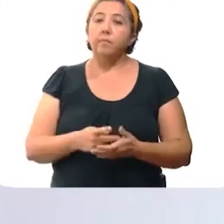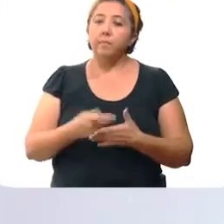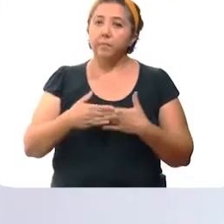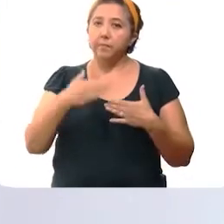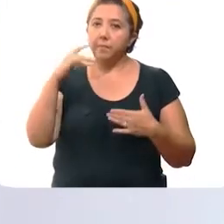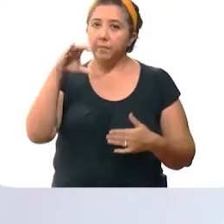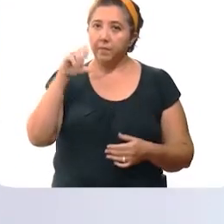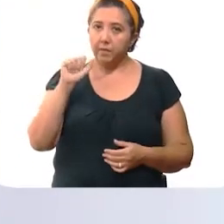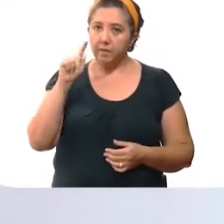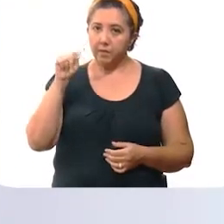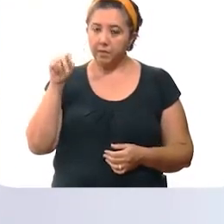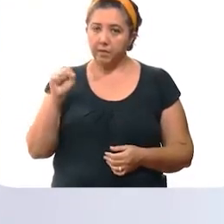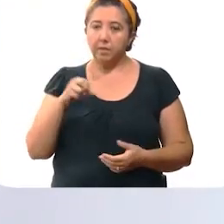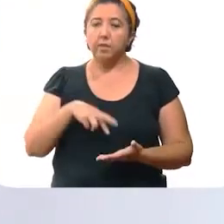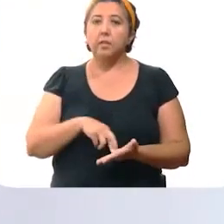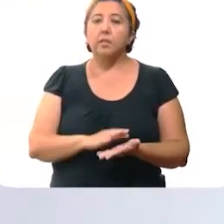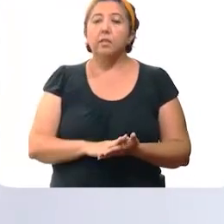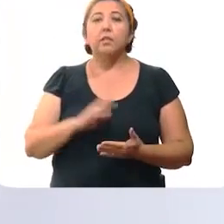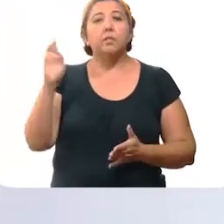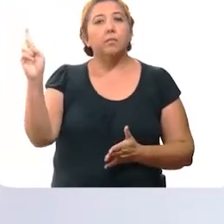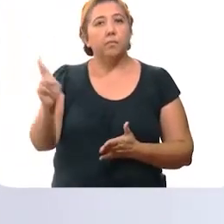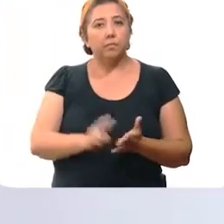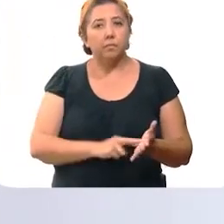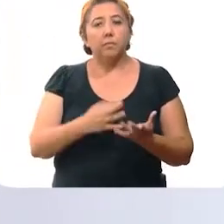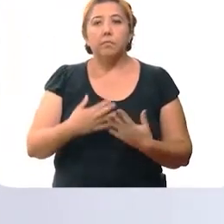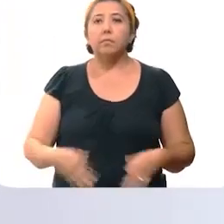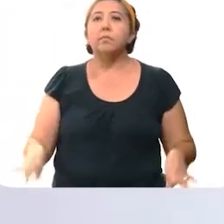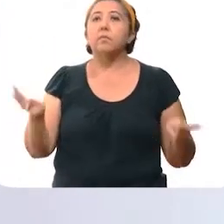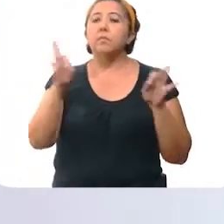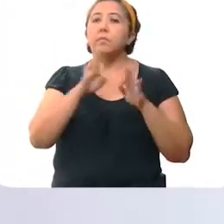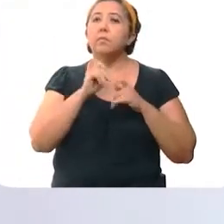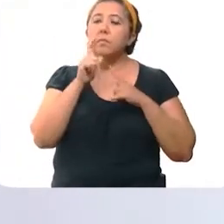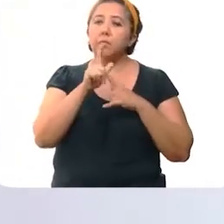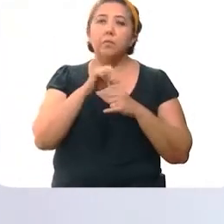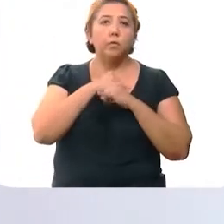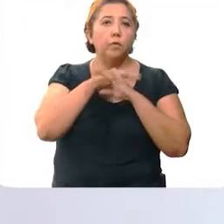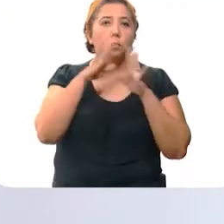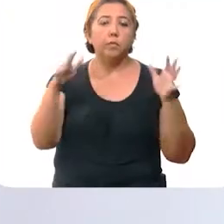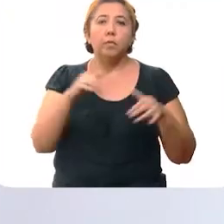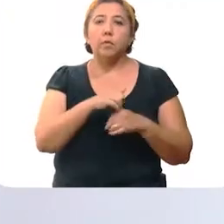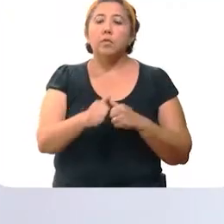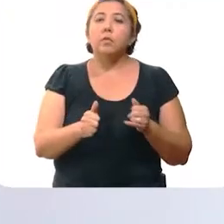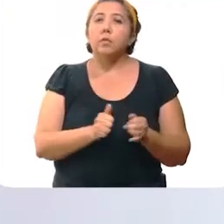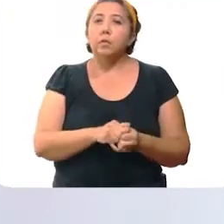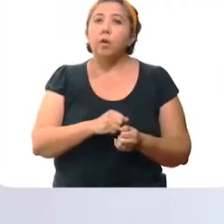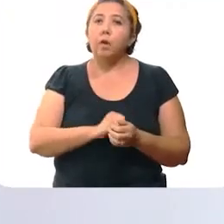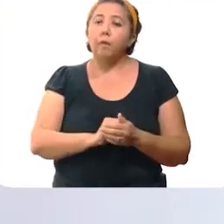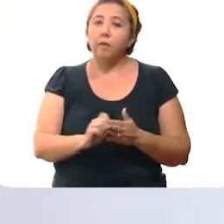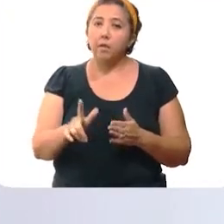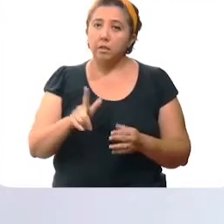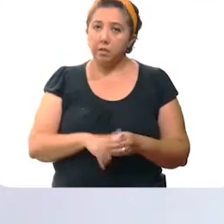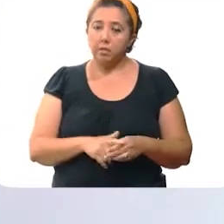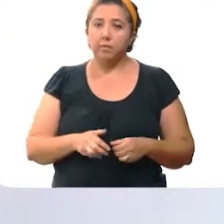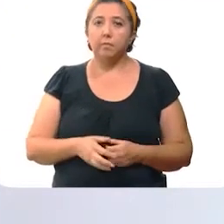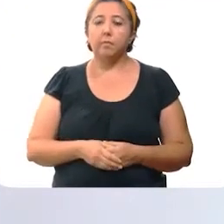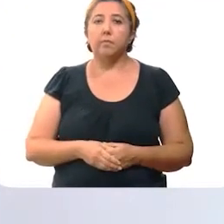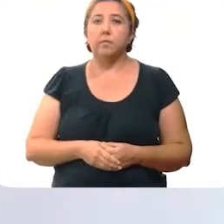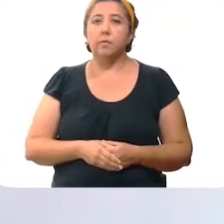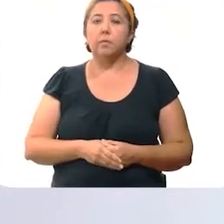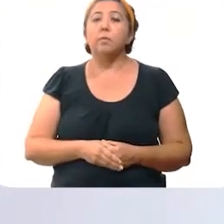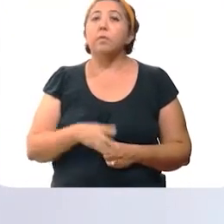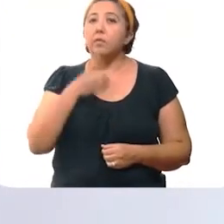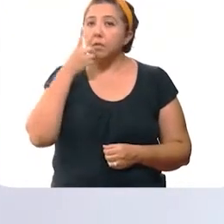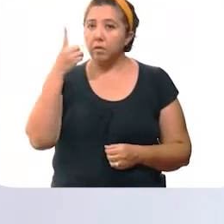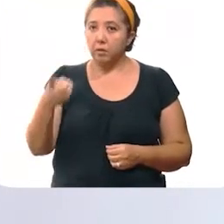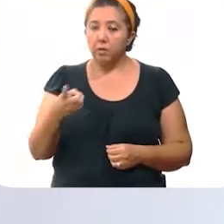de citas y registros. Se reitera, es importante mantenerse informado a través de los canales oficiales. Como